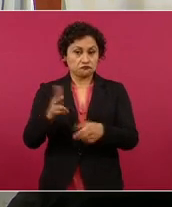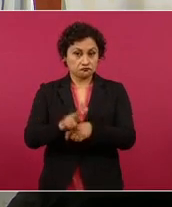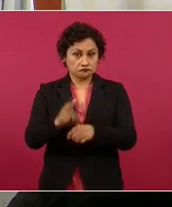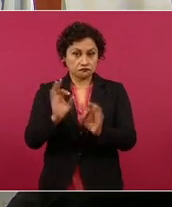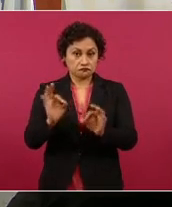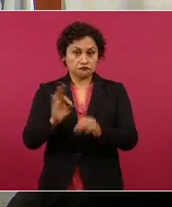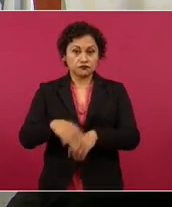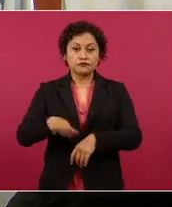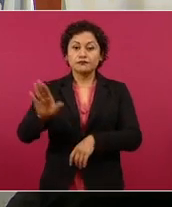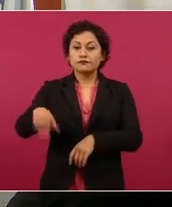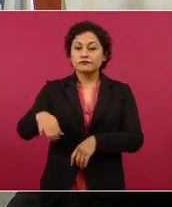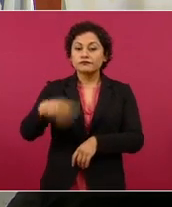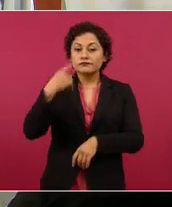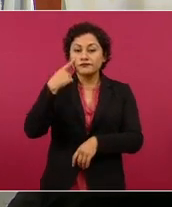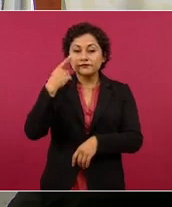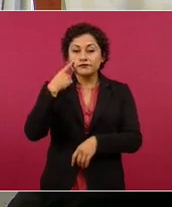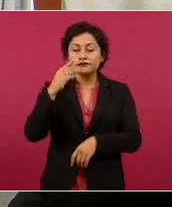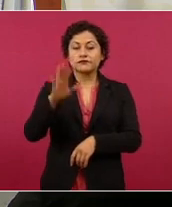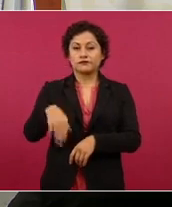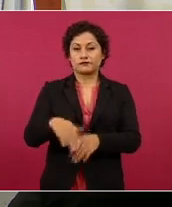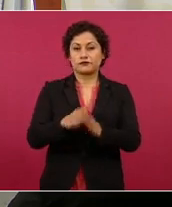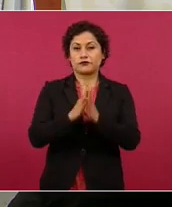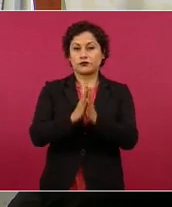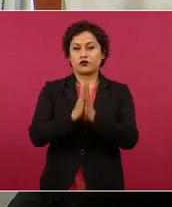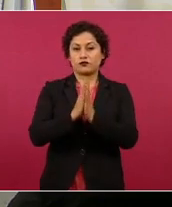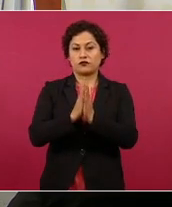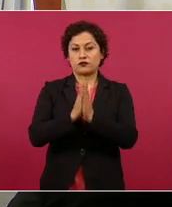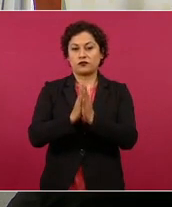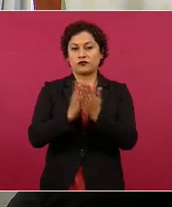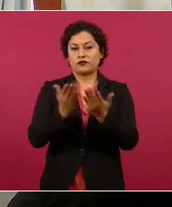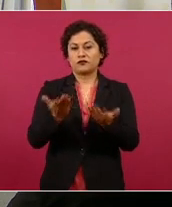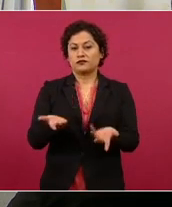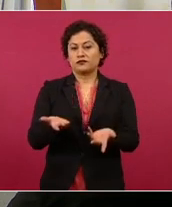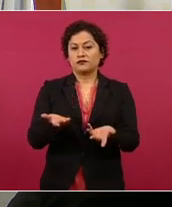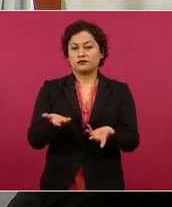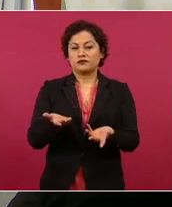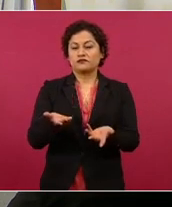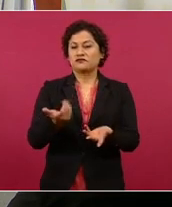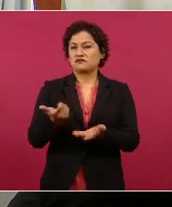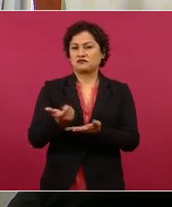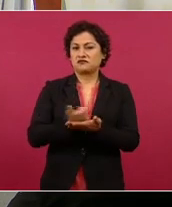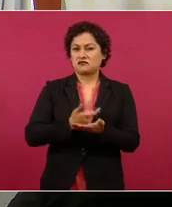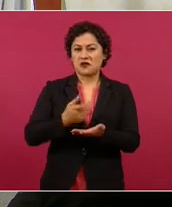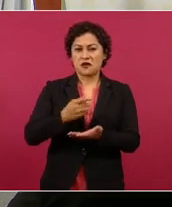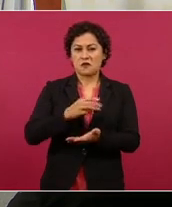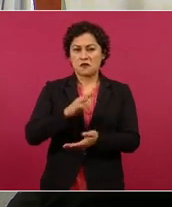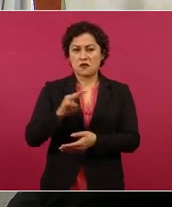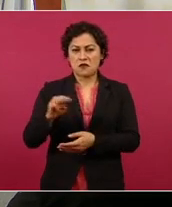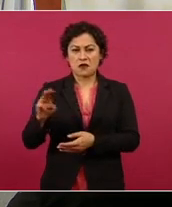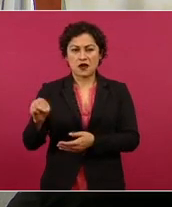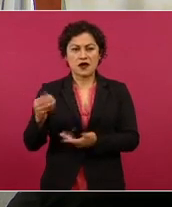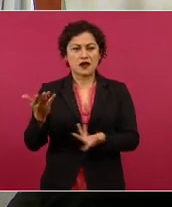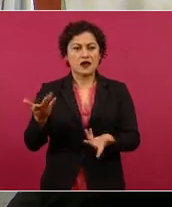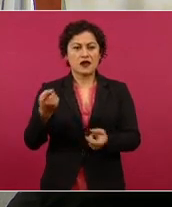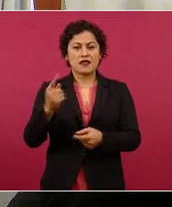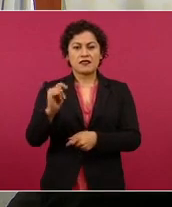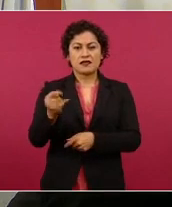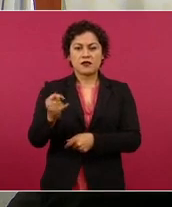gordito lindo. Mande. Un favor, sorte, gordito, no me ha pagado Morelia. No me ha pagado Tijuana. Este estado encima